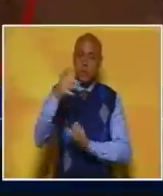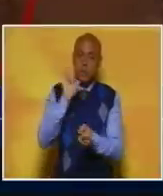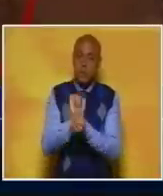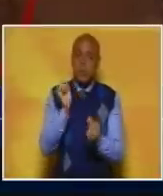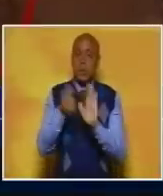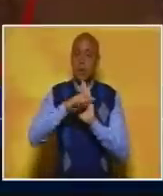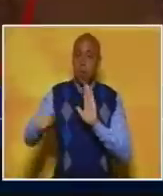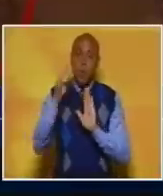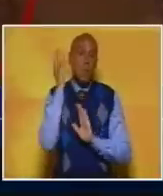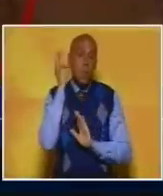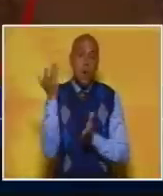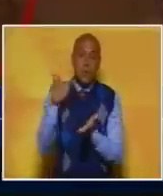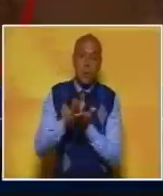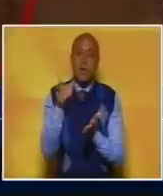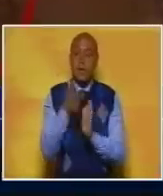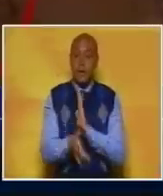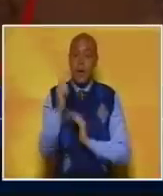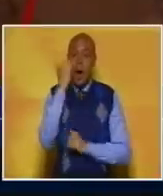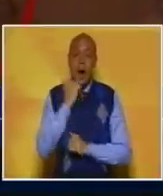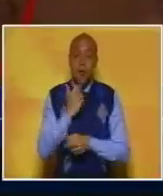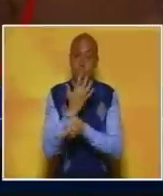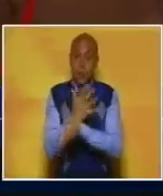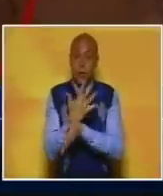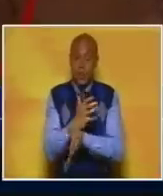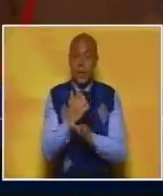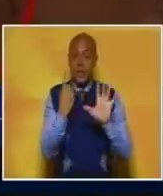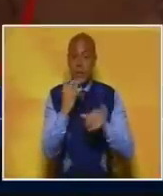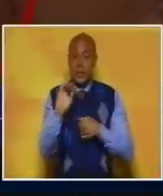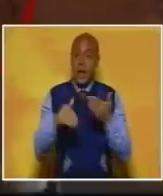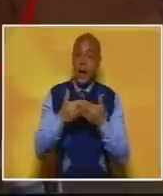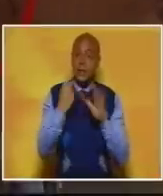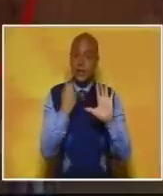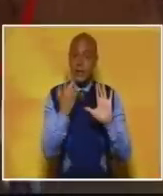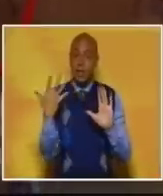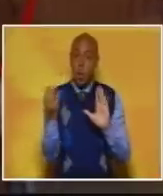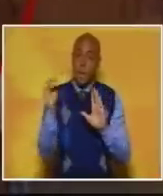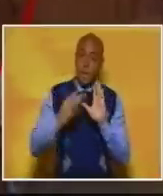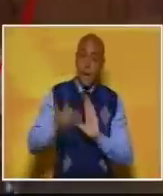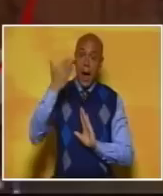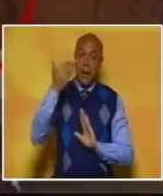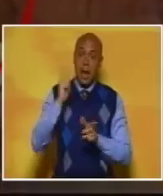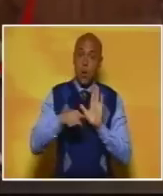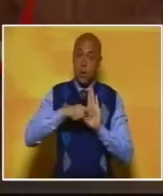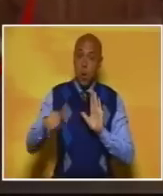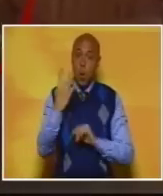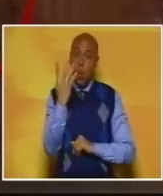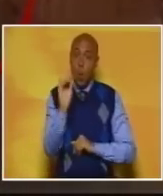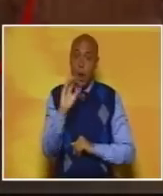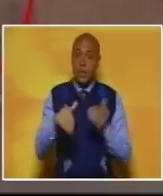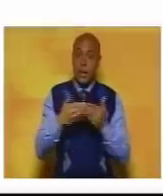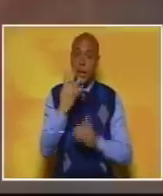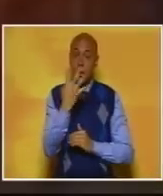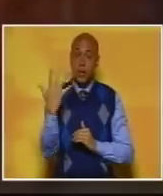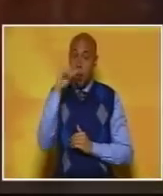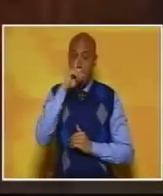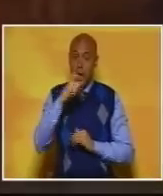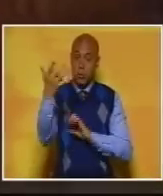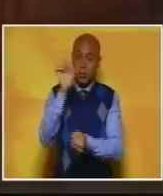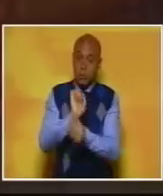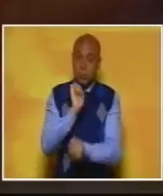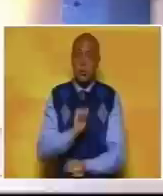delitos de feminicidio, abuso sexual, pasando de 60 a 65 años, mientras que la pena mínima pasa de 40 a 45